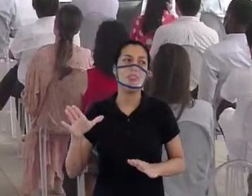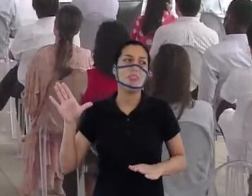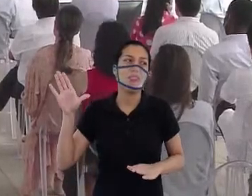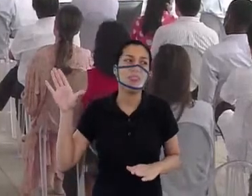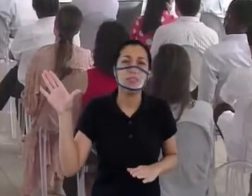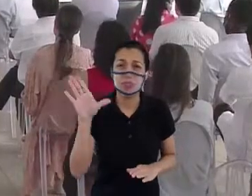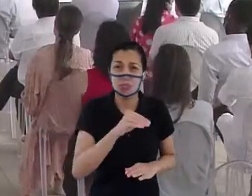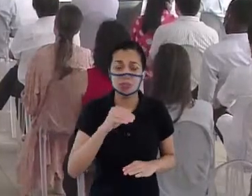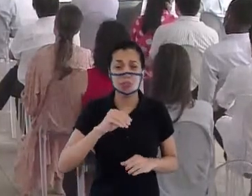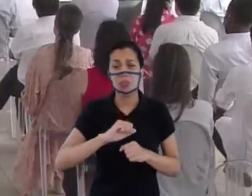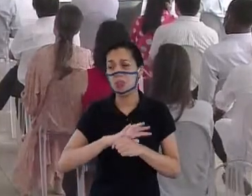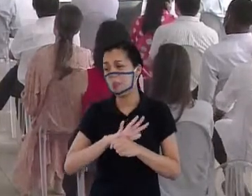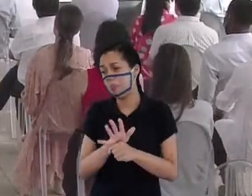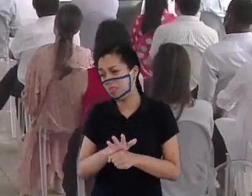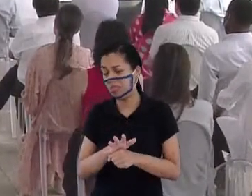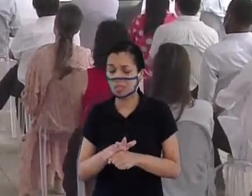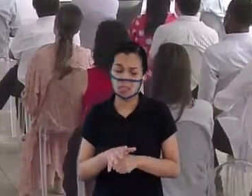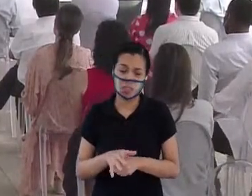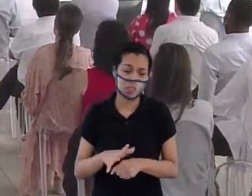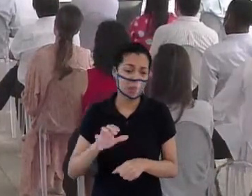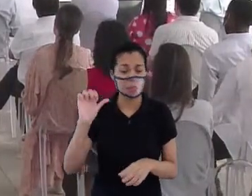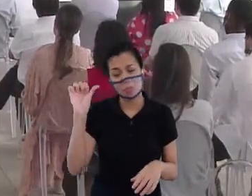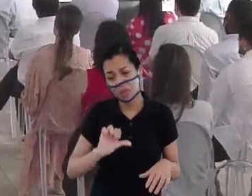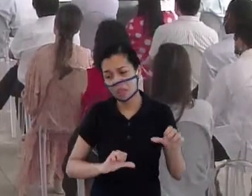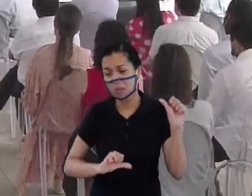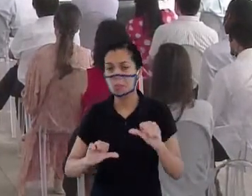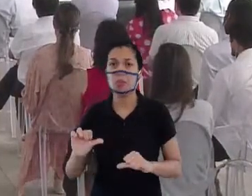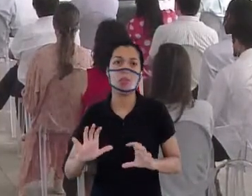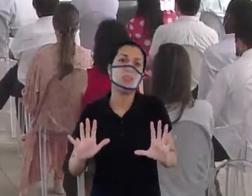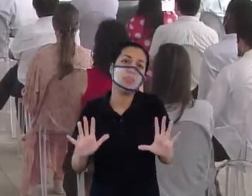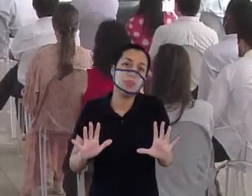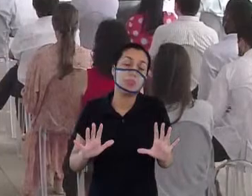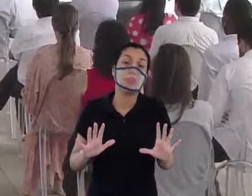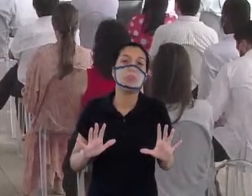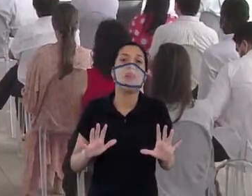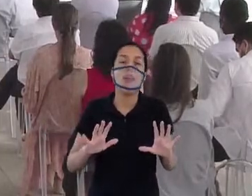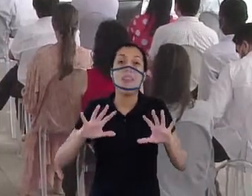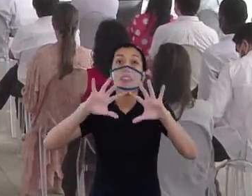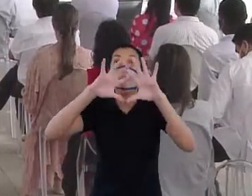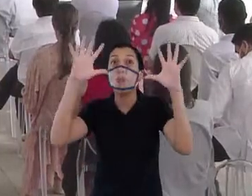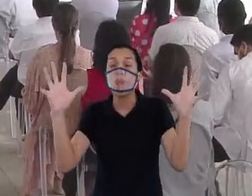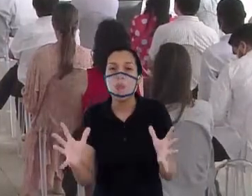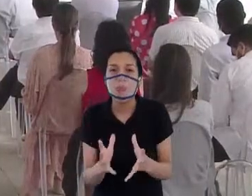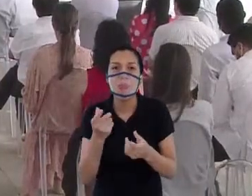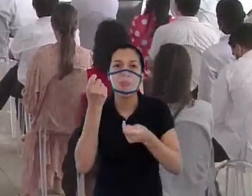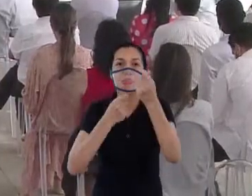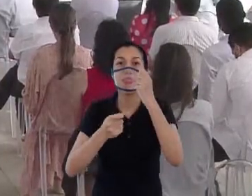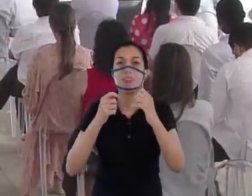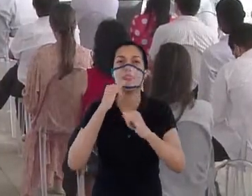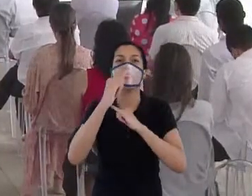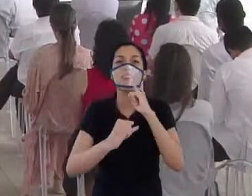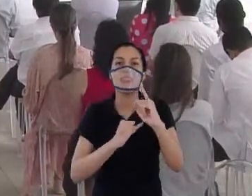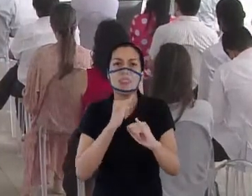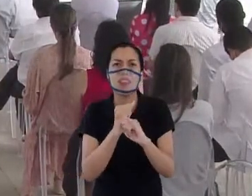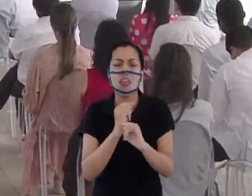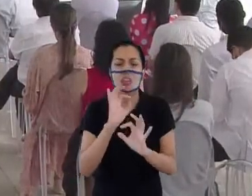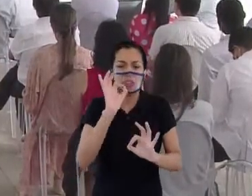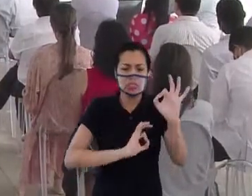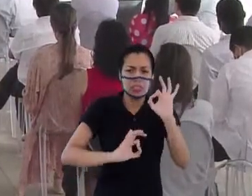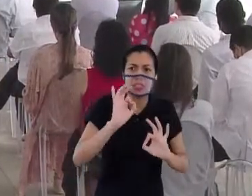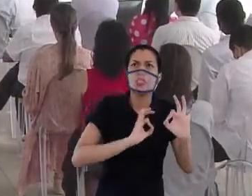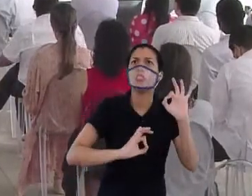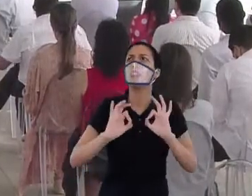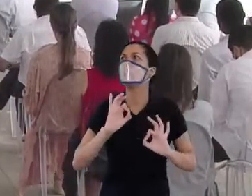no ha sido malo. El comercio internacional se está reorganizando. Las empresas norteamericanas